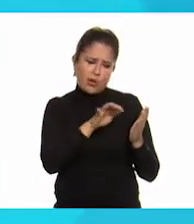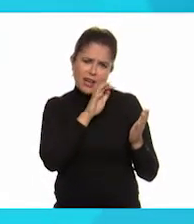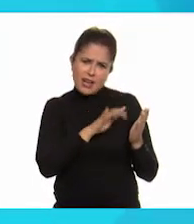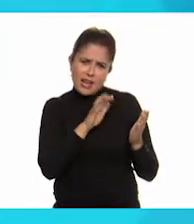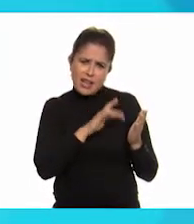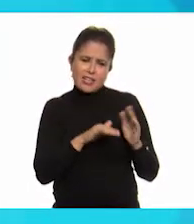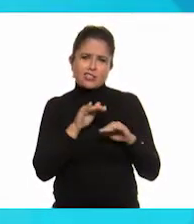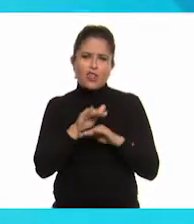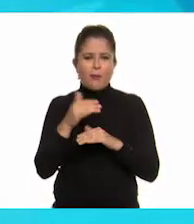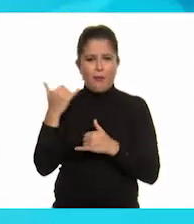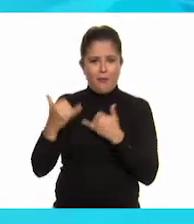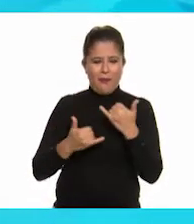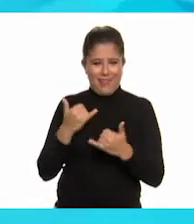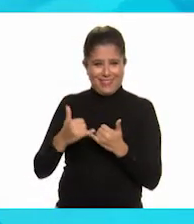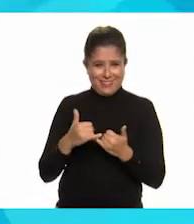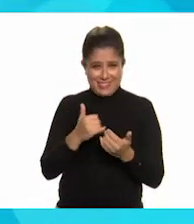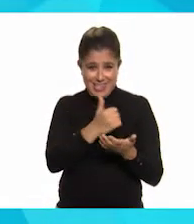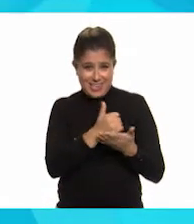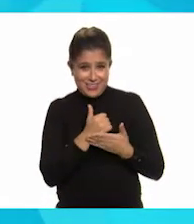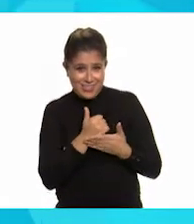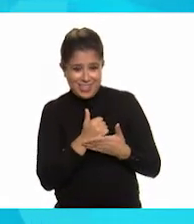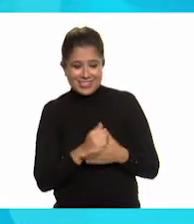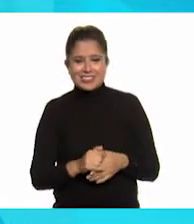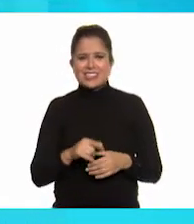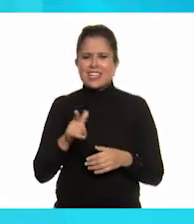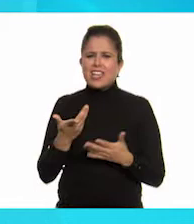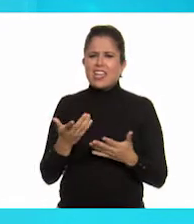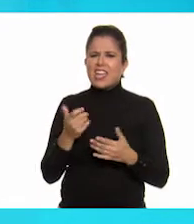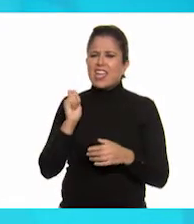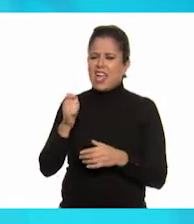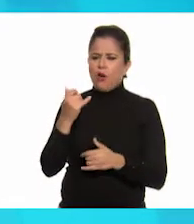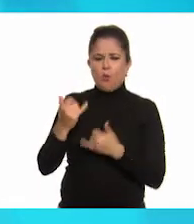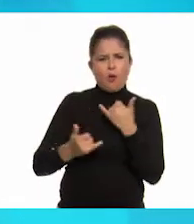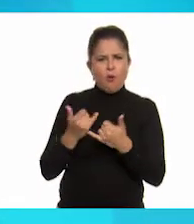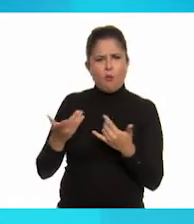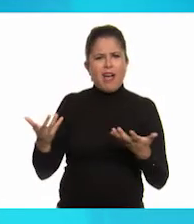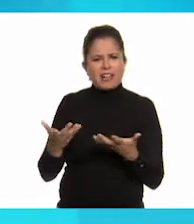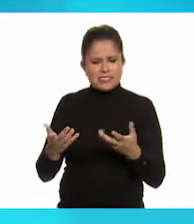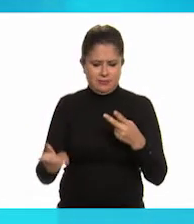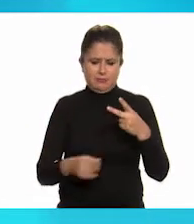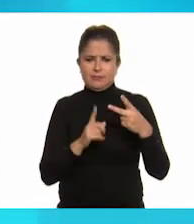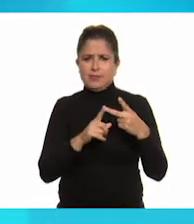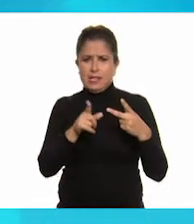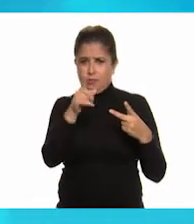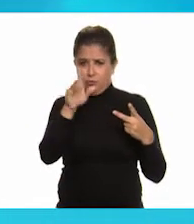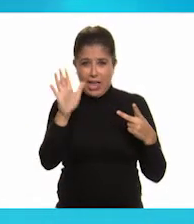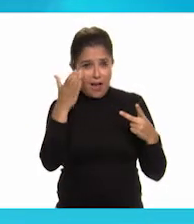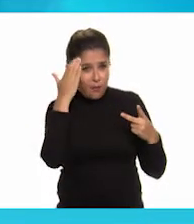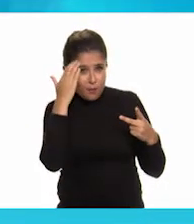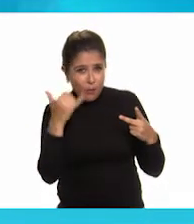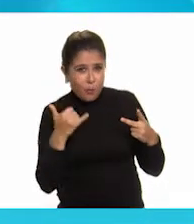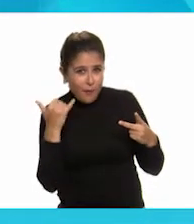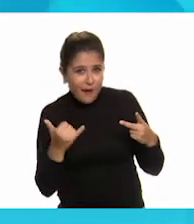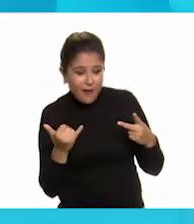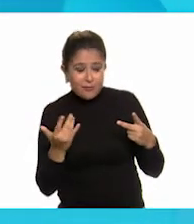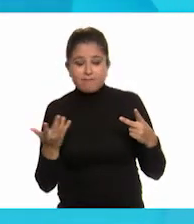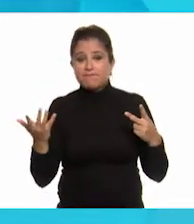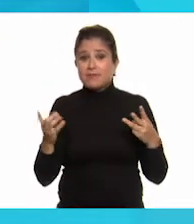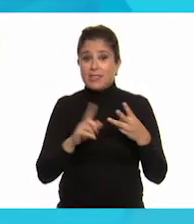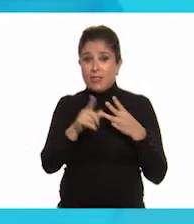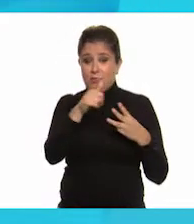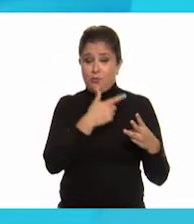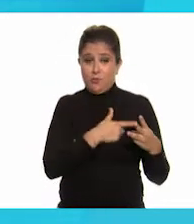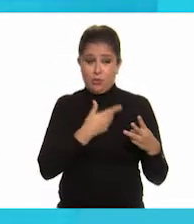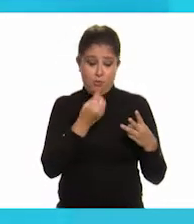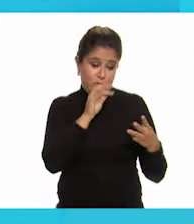texto sobre juegos. ¿Me ayudas? A ver, dice, ¿de qué juego se trata? Después dice, ¿ya lo conocías? Sí. Si te gustó mucho